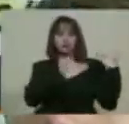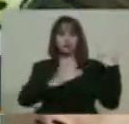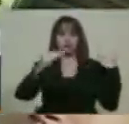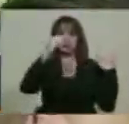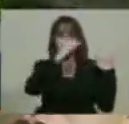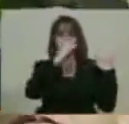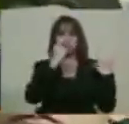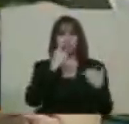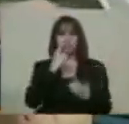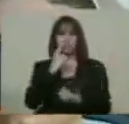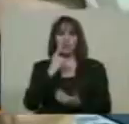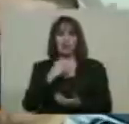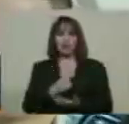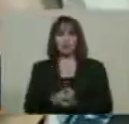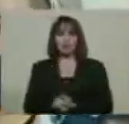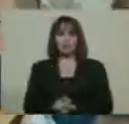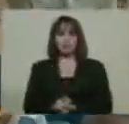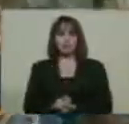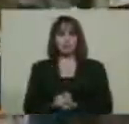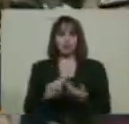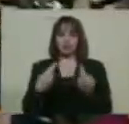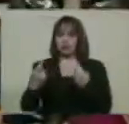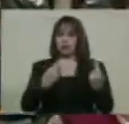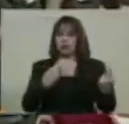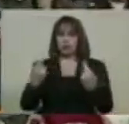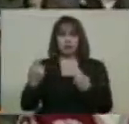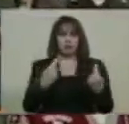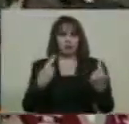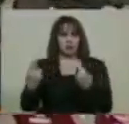que generan la relación